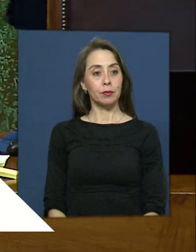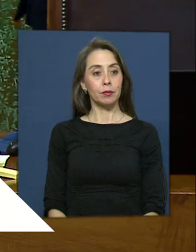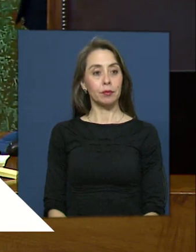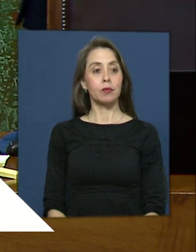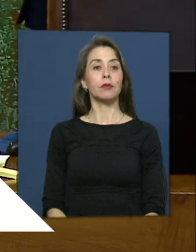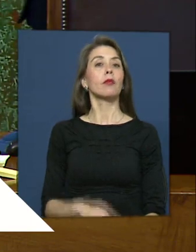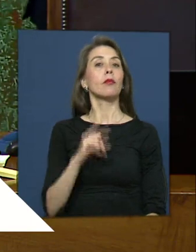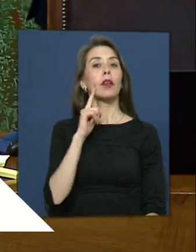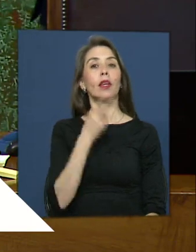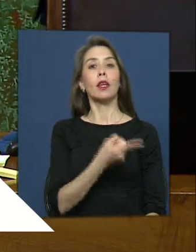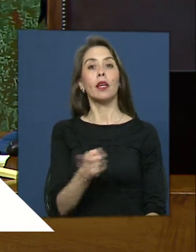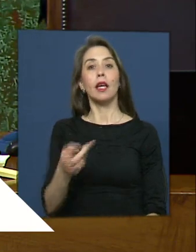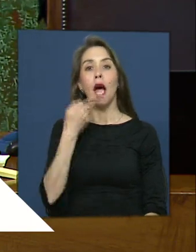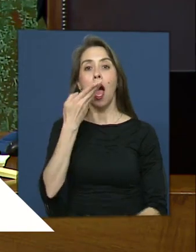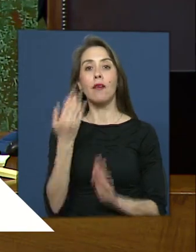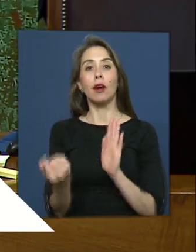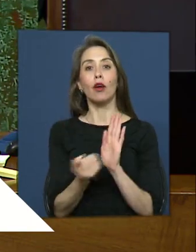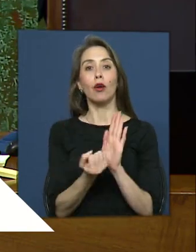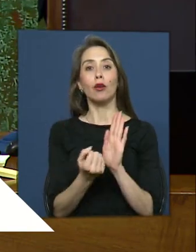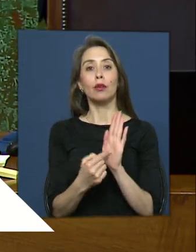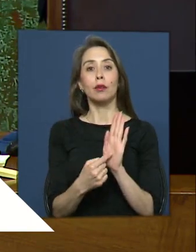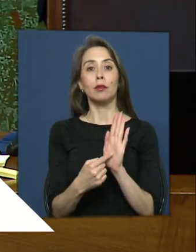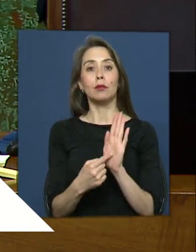Para hablar en contra